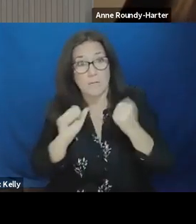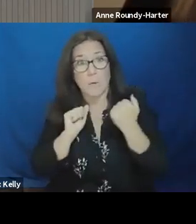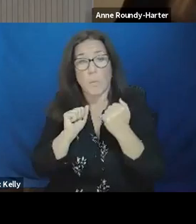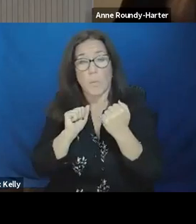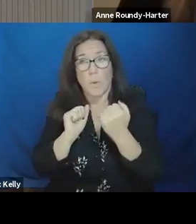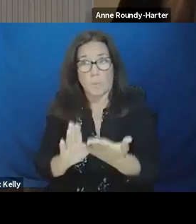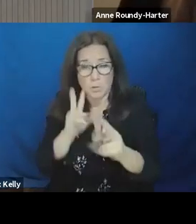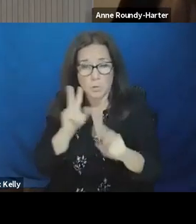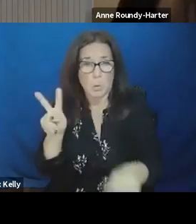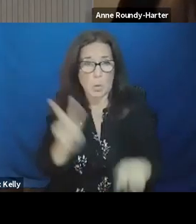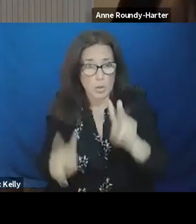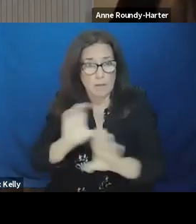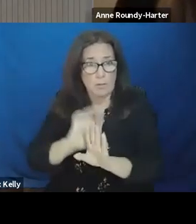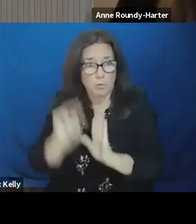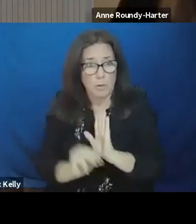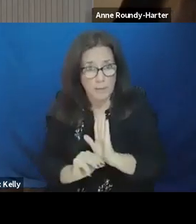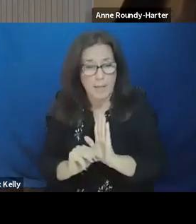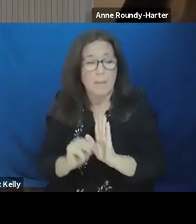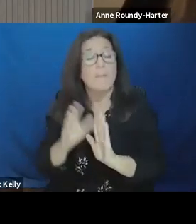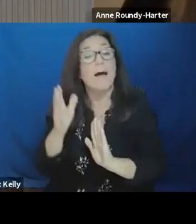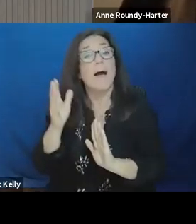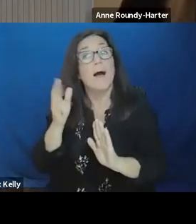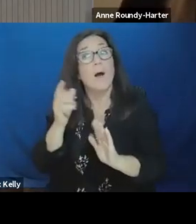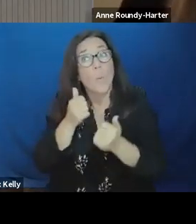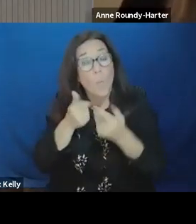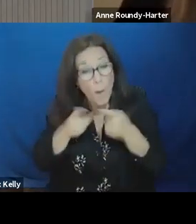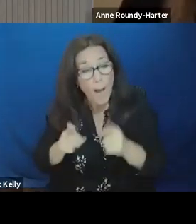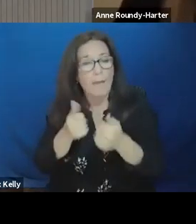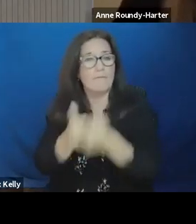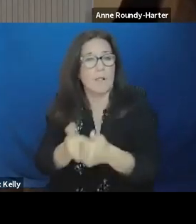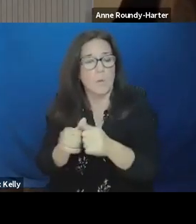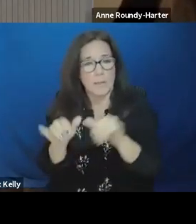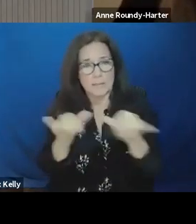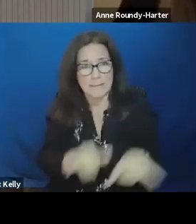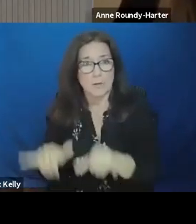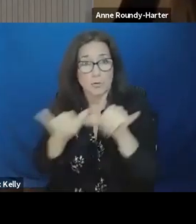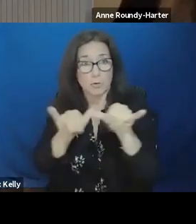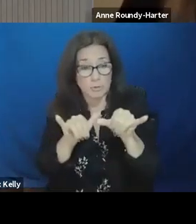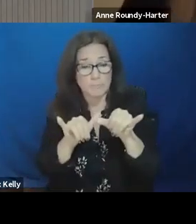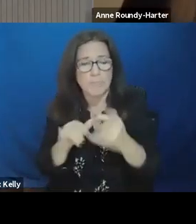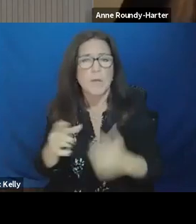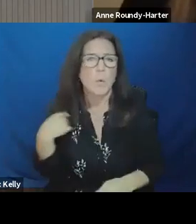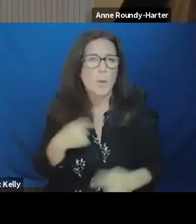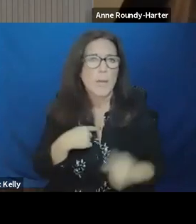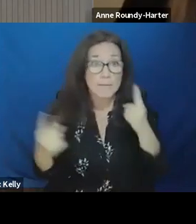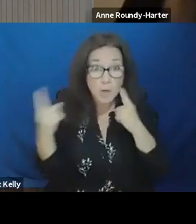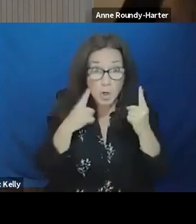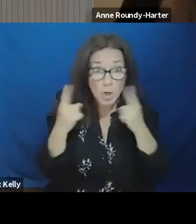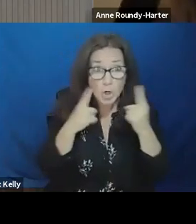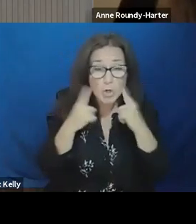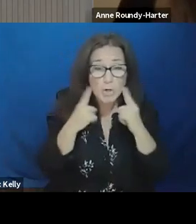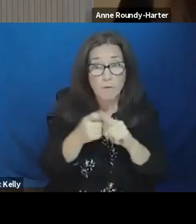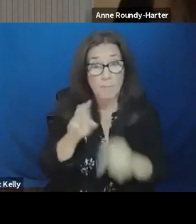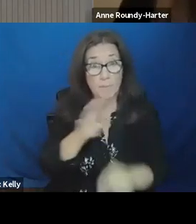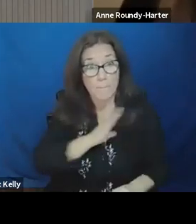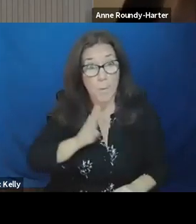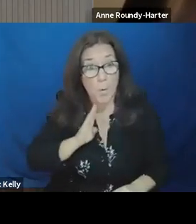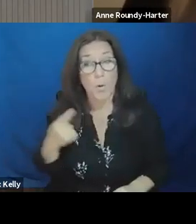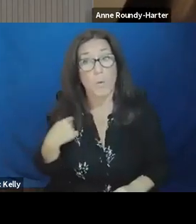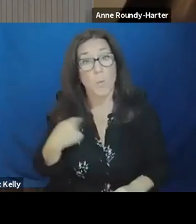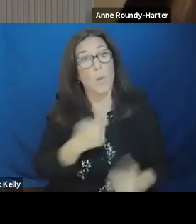parecer en torno a los estándares especialmente este año cuando hemos escuchado una y otra vez de ustedes nuestros miembros del consejo que queremos que sea divertido